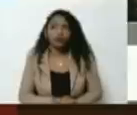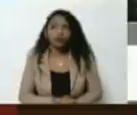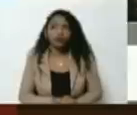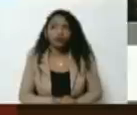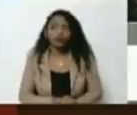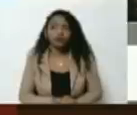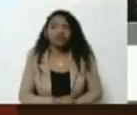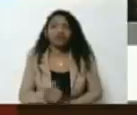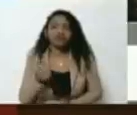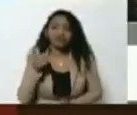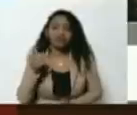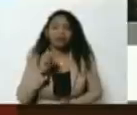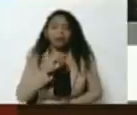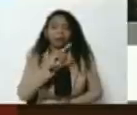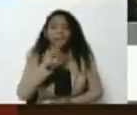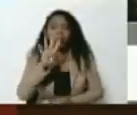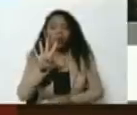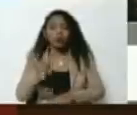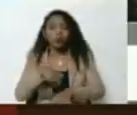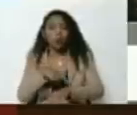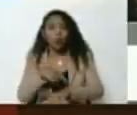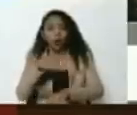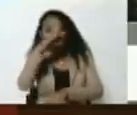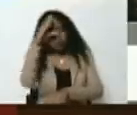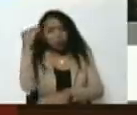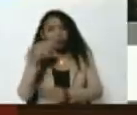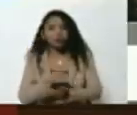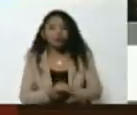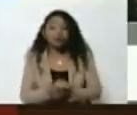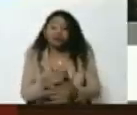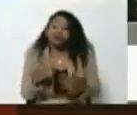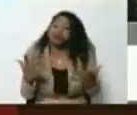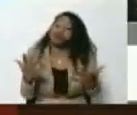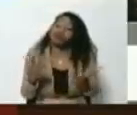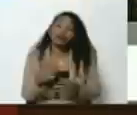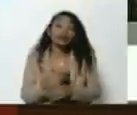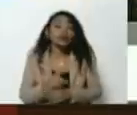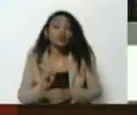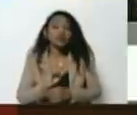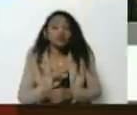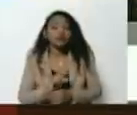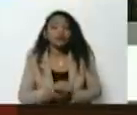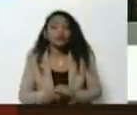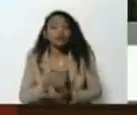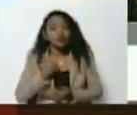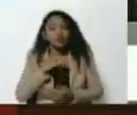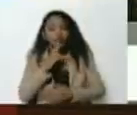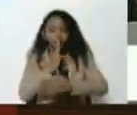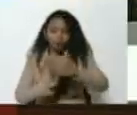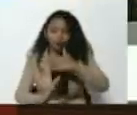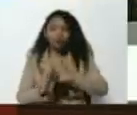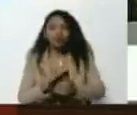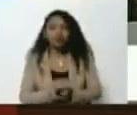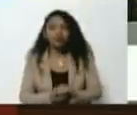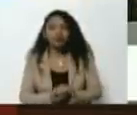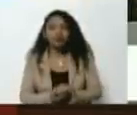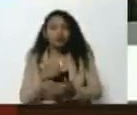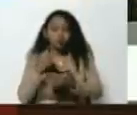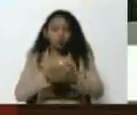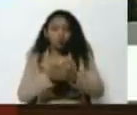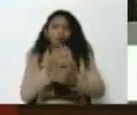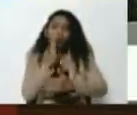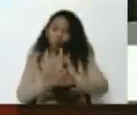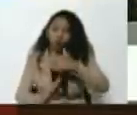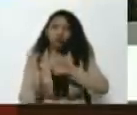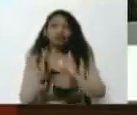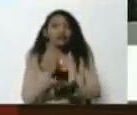Está bien, 24 horas, Trump. Bueno, no nos atemos, seamos humildes. Combatientes humildes,